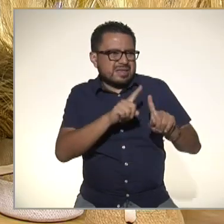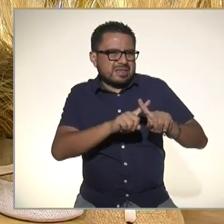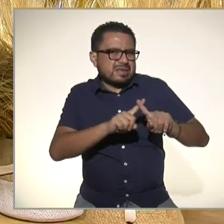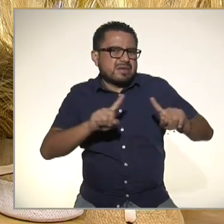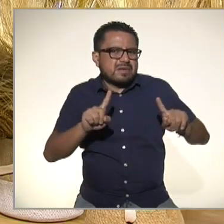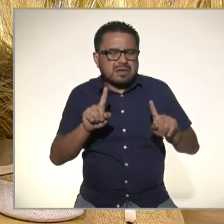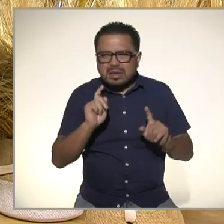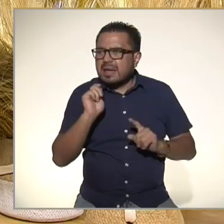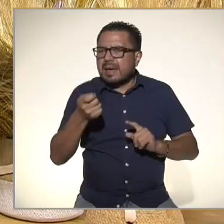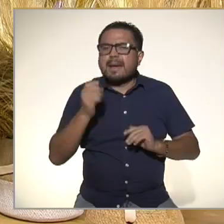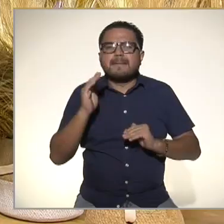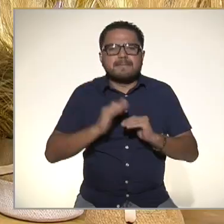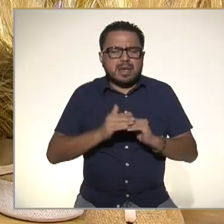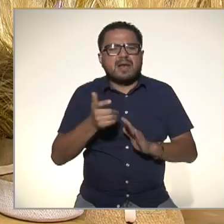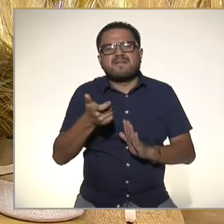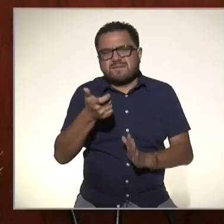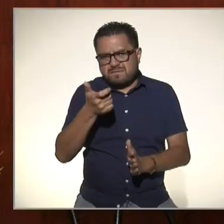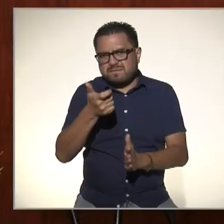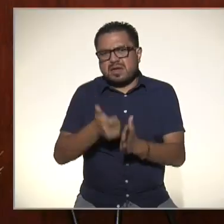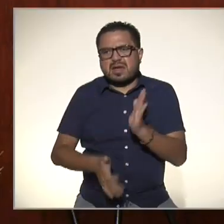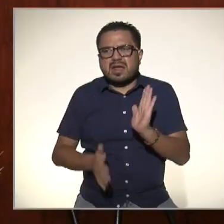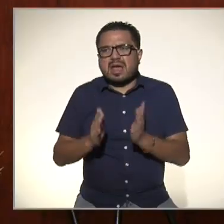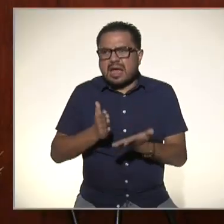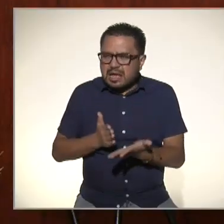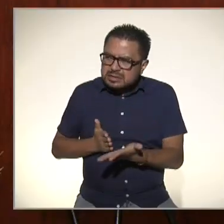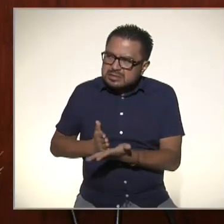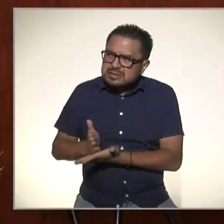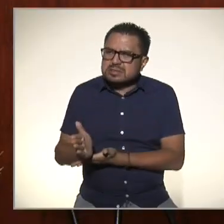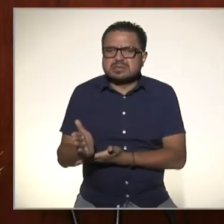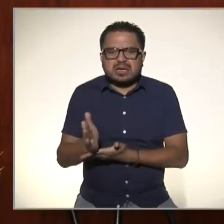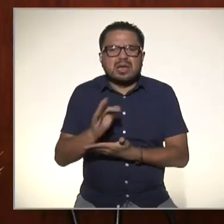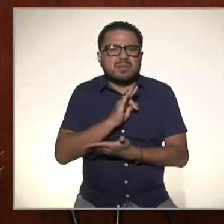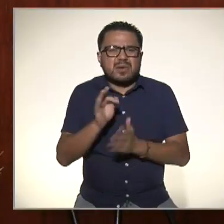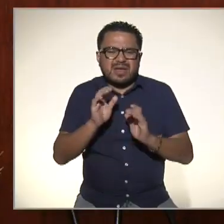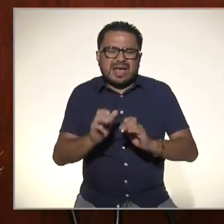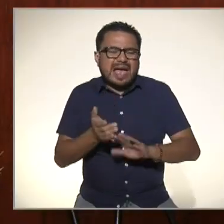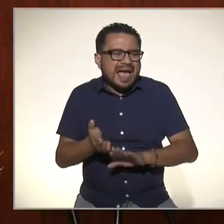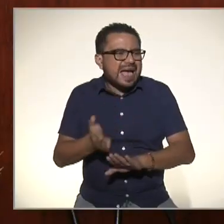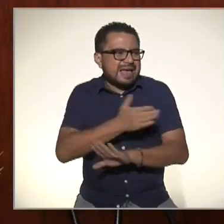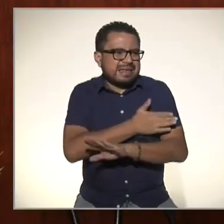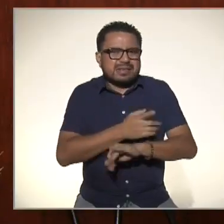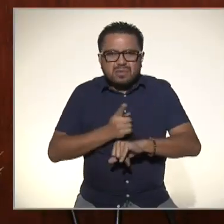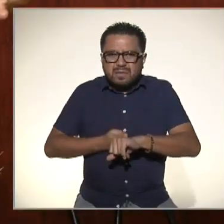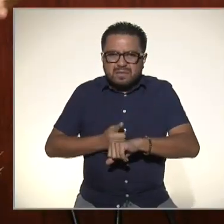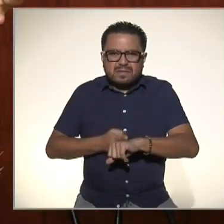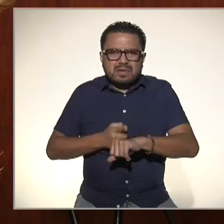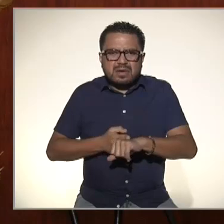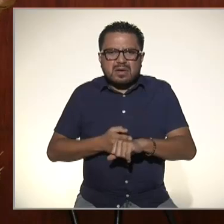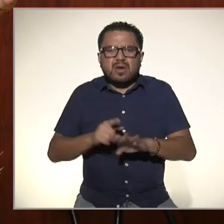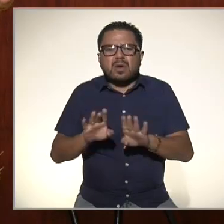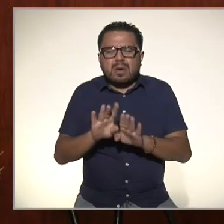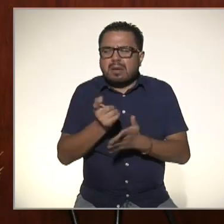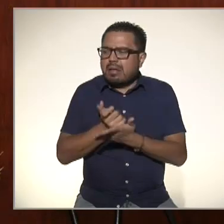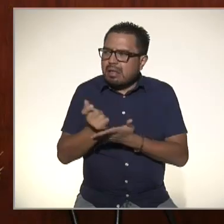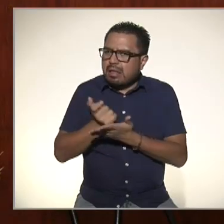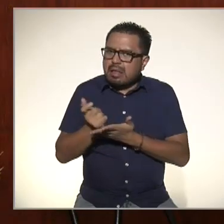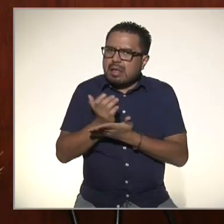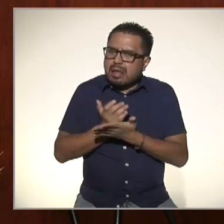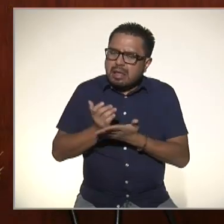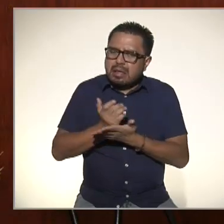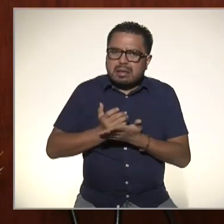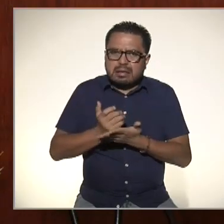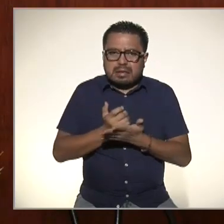ser mucho más barato y accesible prevenir alguna enfermedad que costear un tratamiento.